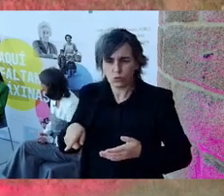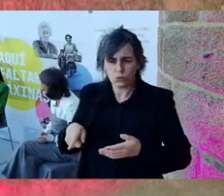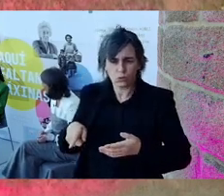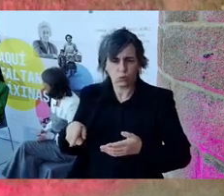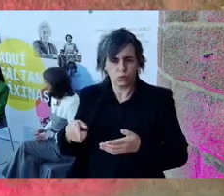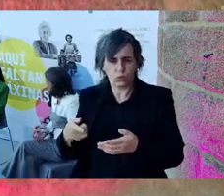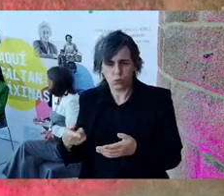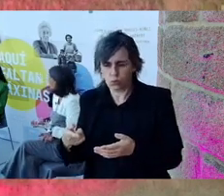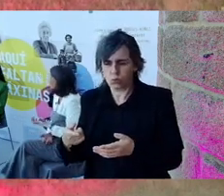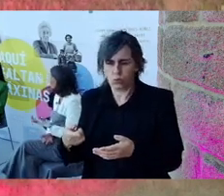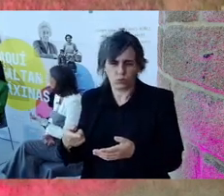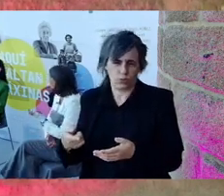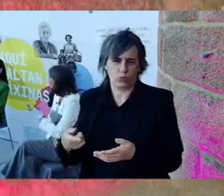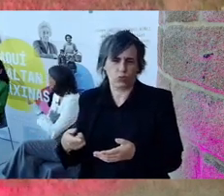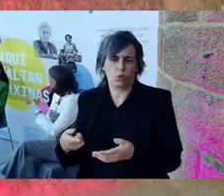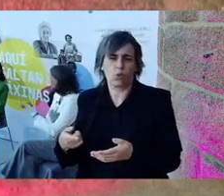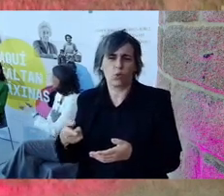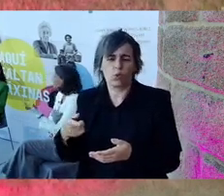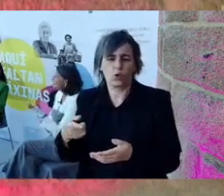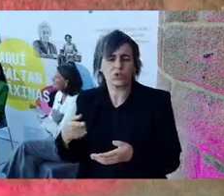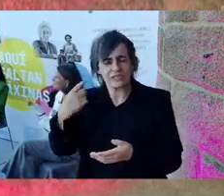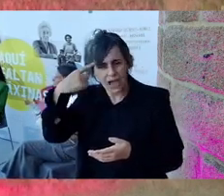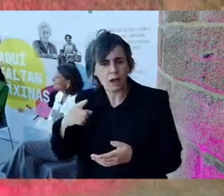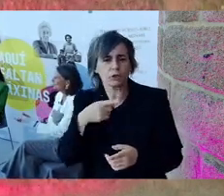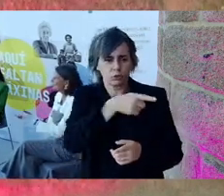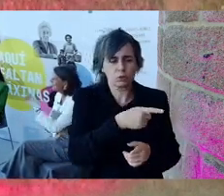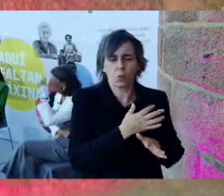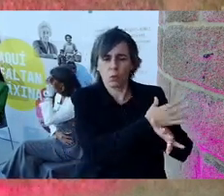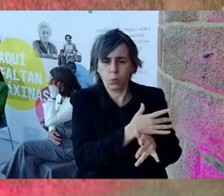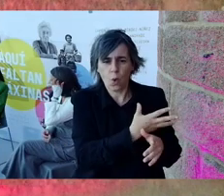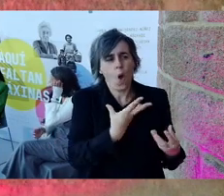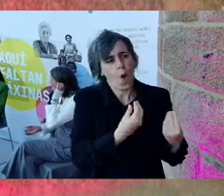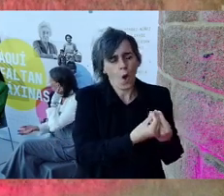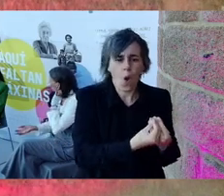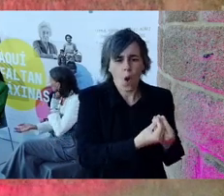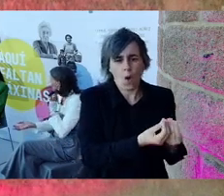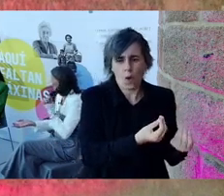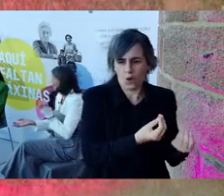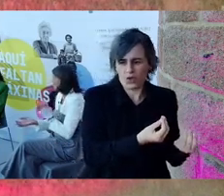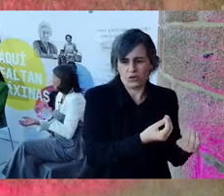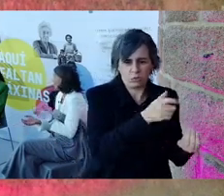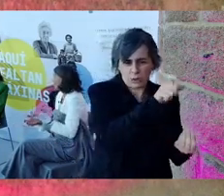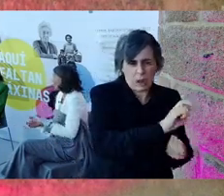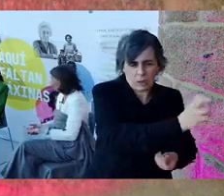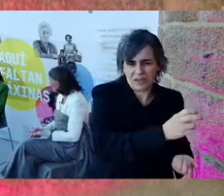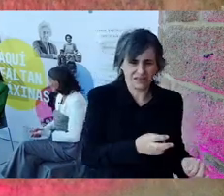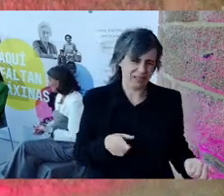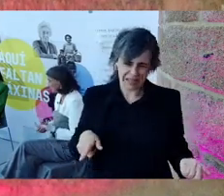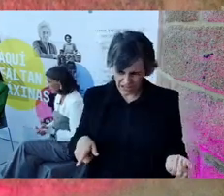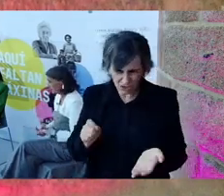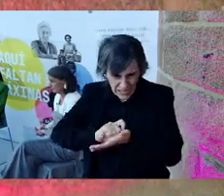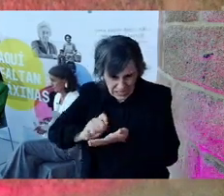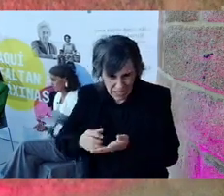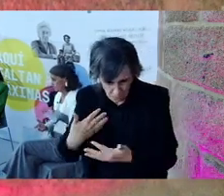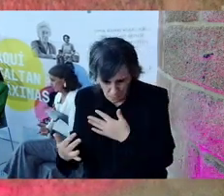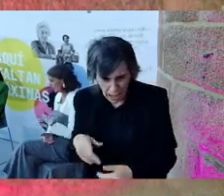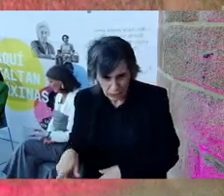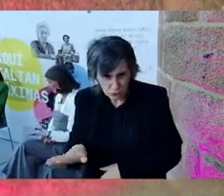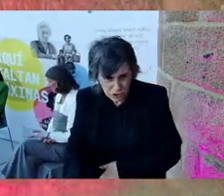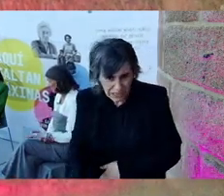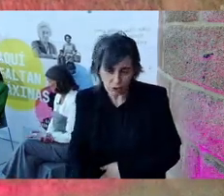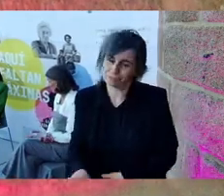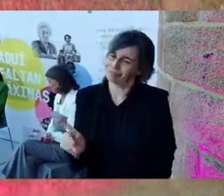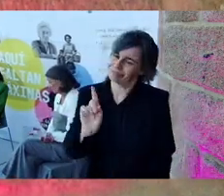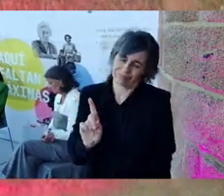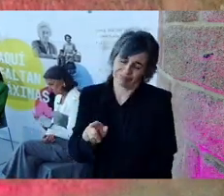Pero ¿cómo va a escribir un niño de 7 años una cosa así? O sea, que es inconcebible. O sea, evidentemente a ese pobre crío lo manipulaban sus